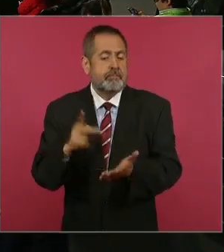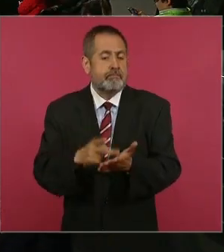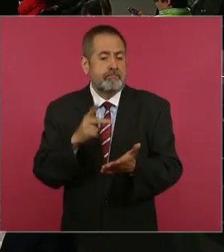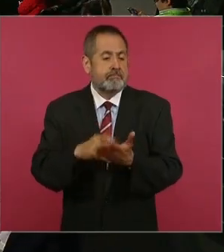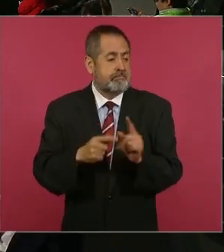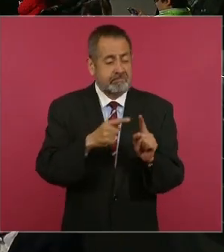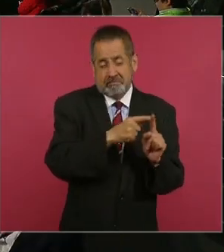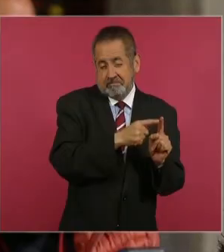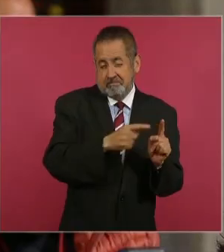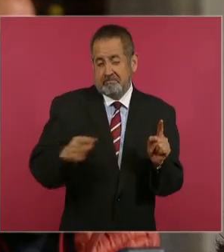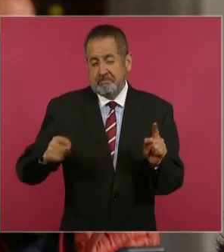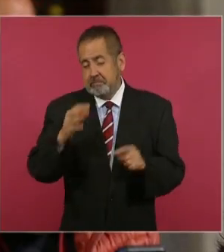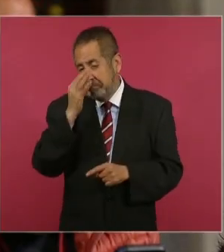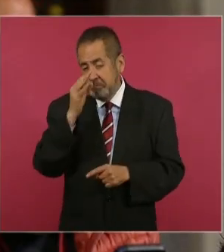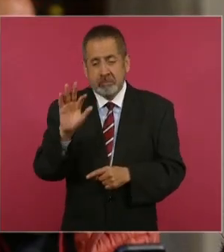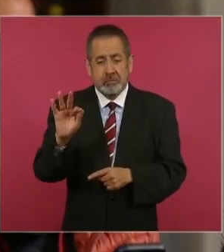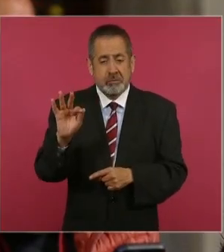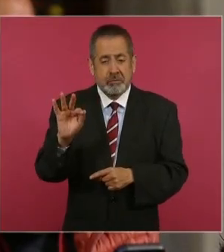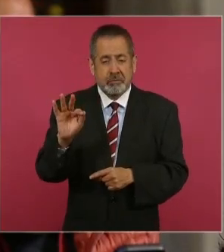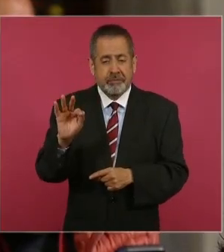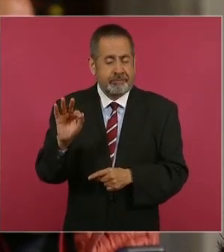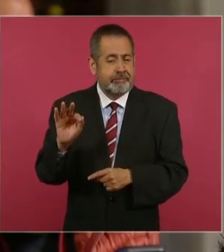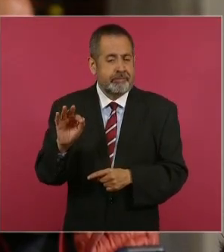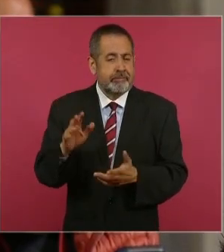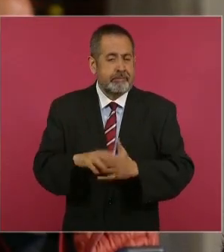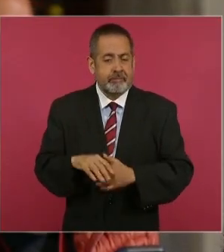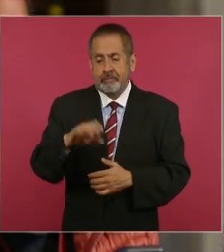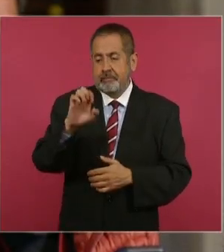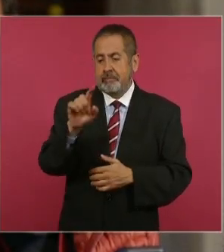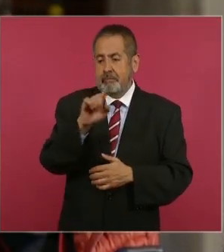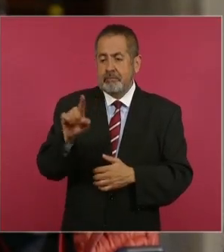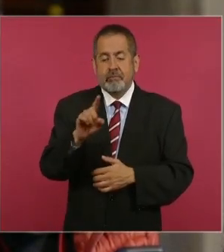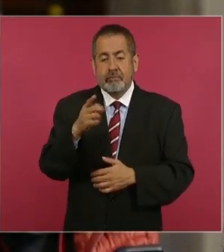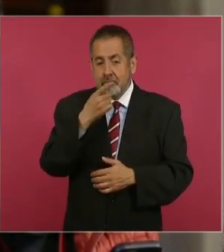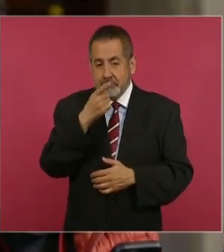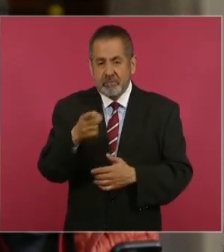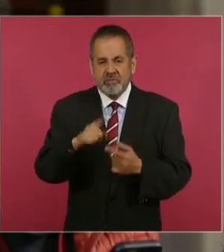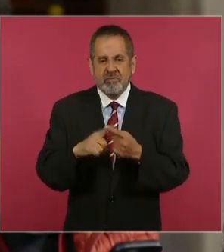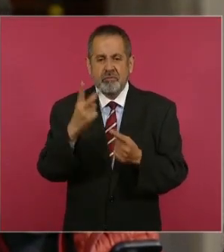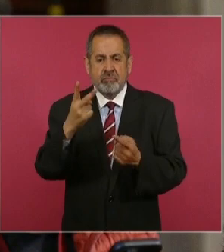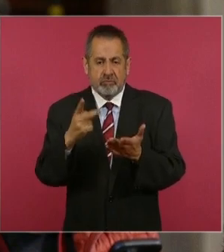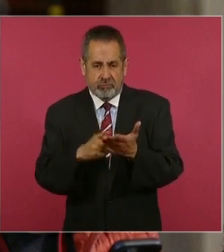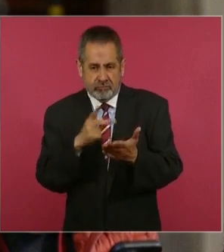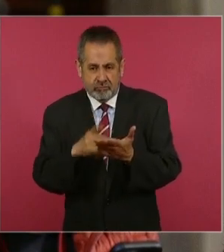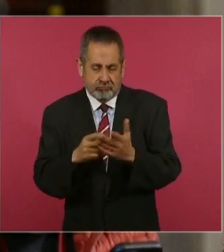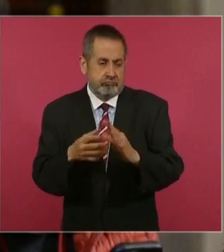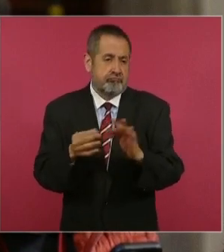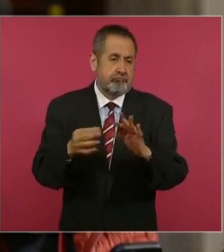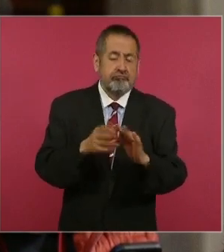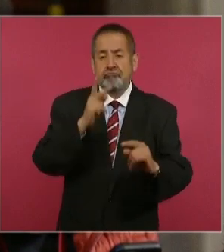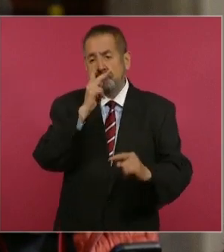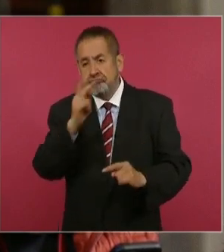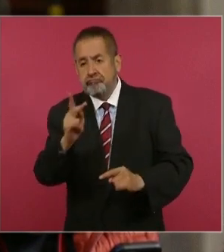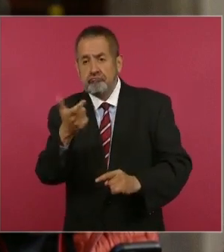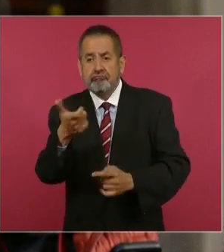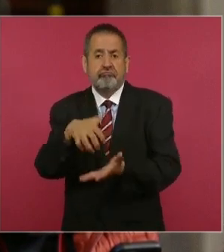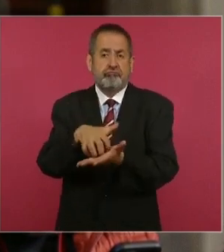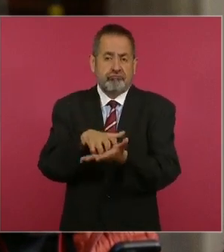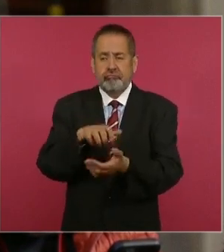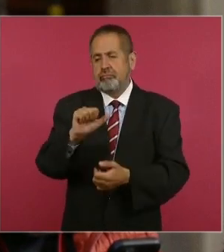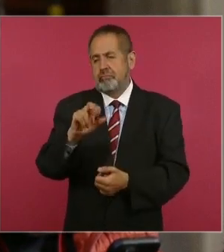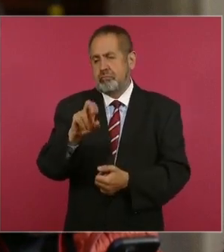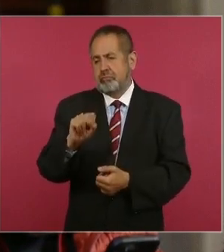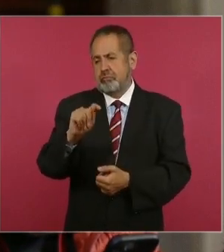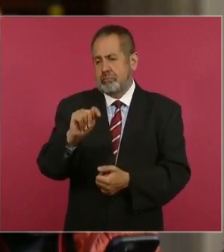durante sus informes de gobierno Ernesto Cedillo solamente en dos eh ocasiones en esos 6 años